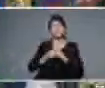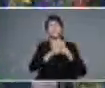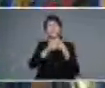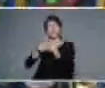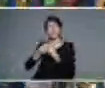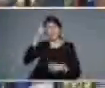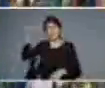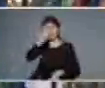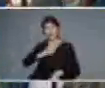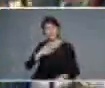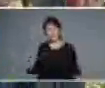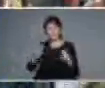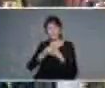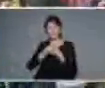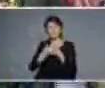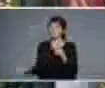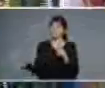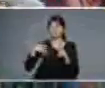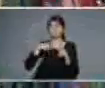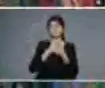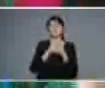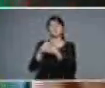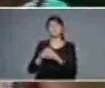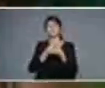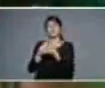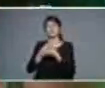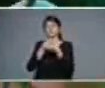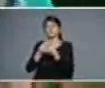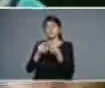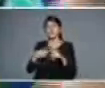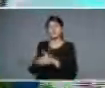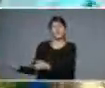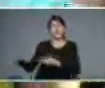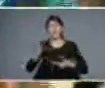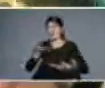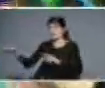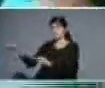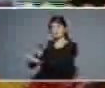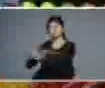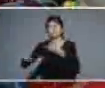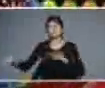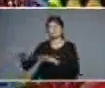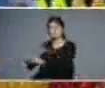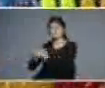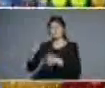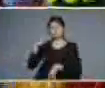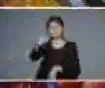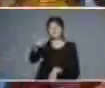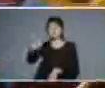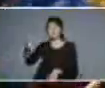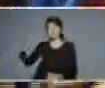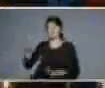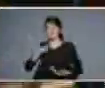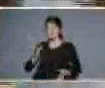pueblo canario hermano que mira siempre alado tú nunca das la talla